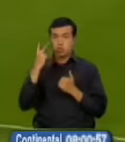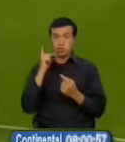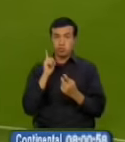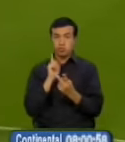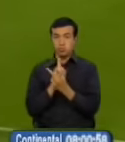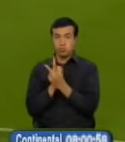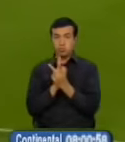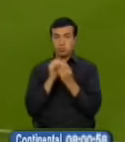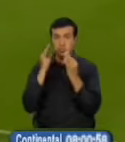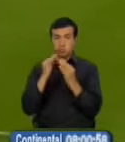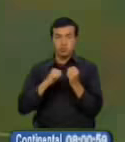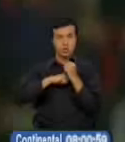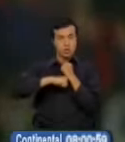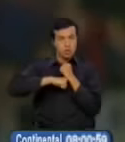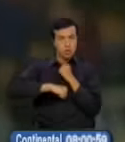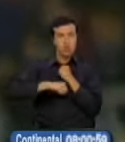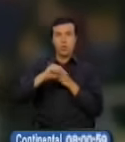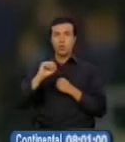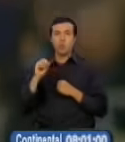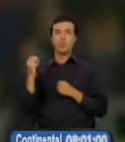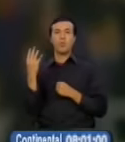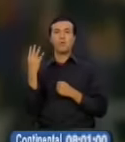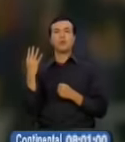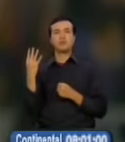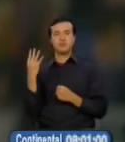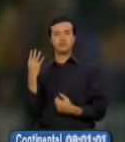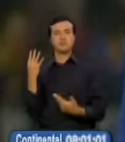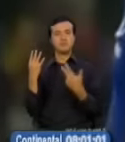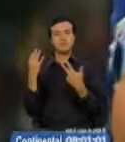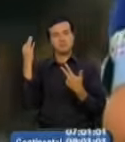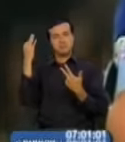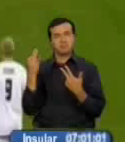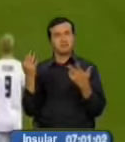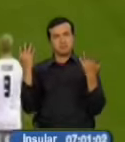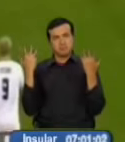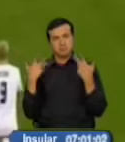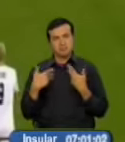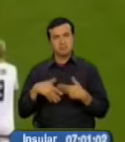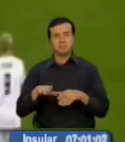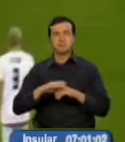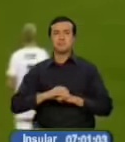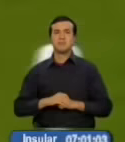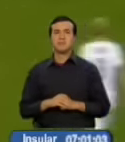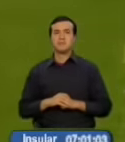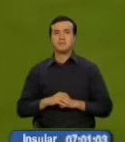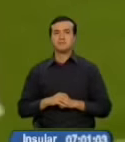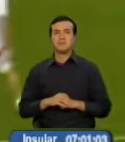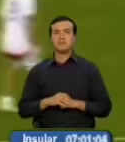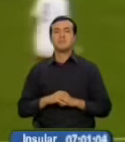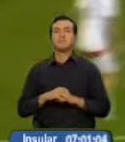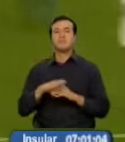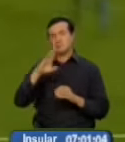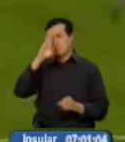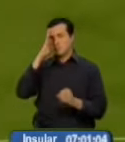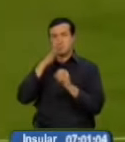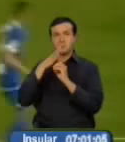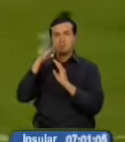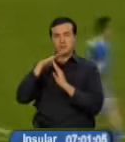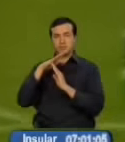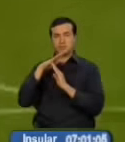jugadores marcaba el 4-3 definitivo. Así se cerraba este partido por la paz